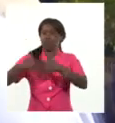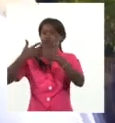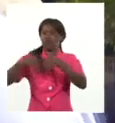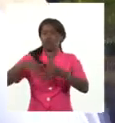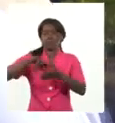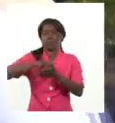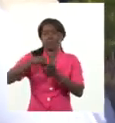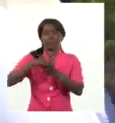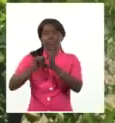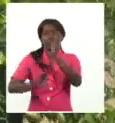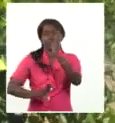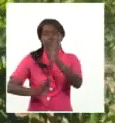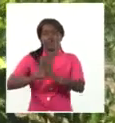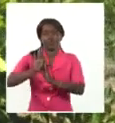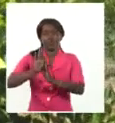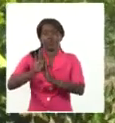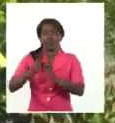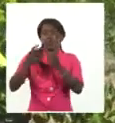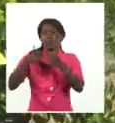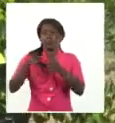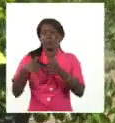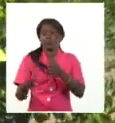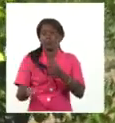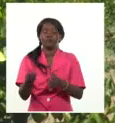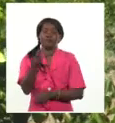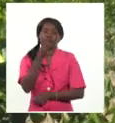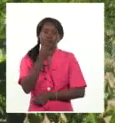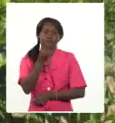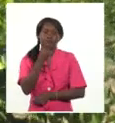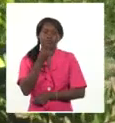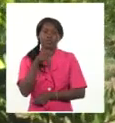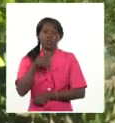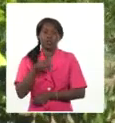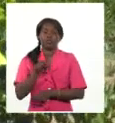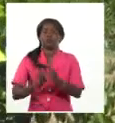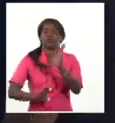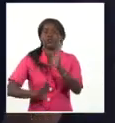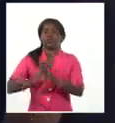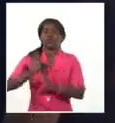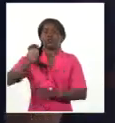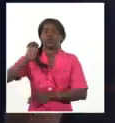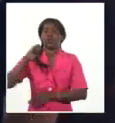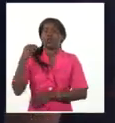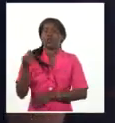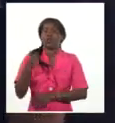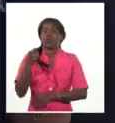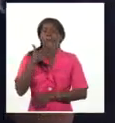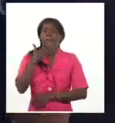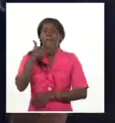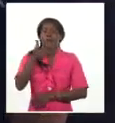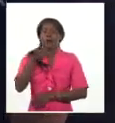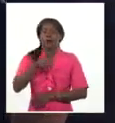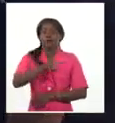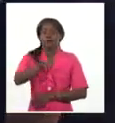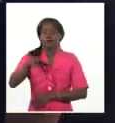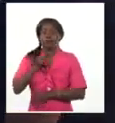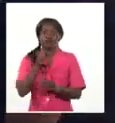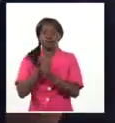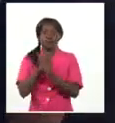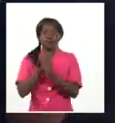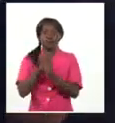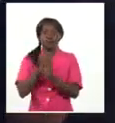proyecto de desarrollo local de producción de alimentos hoy un referente de economía circular y de buenas prácticas agroecológicas